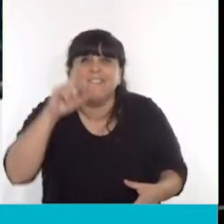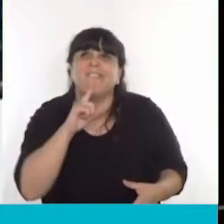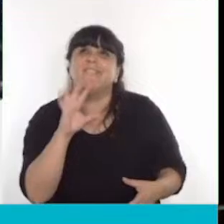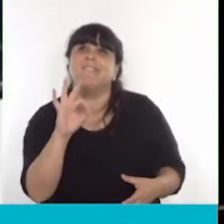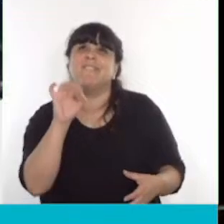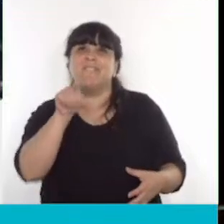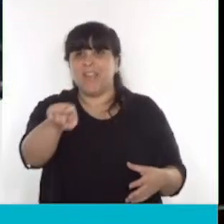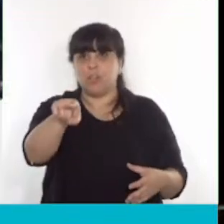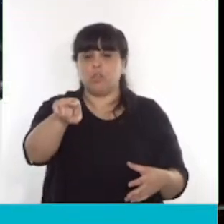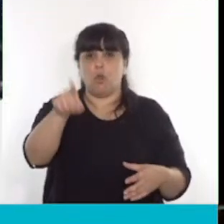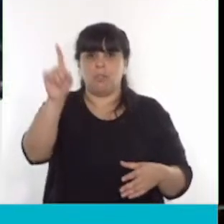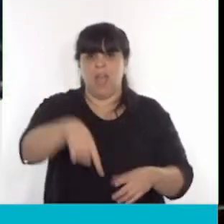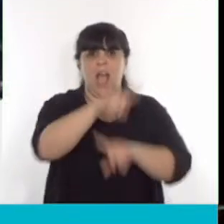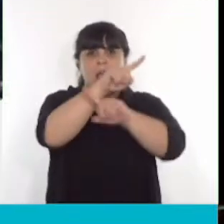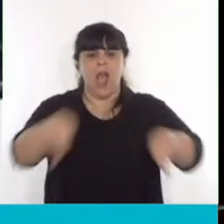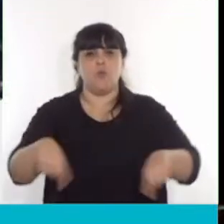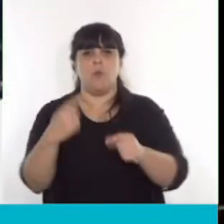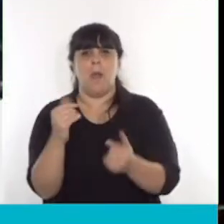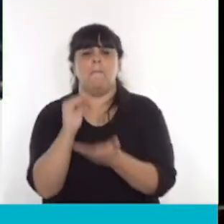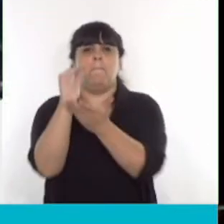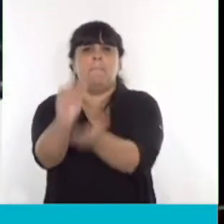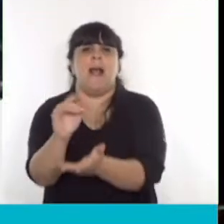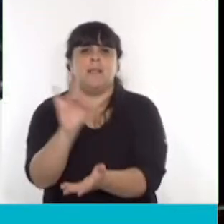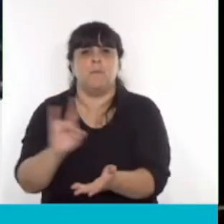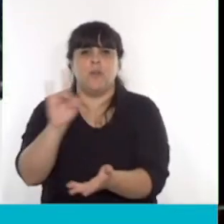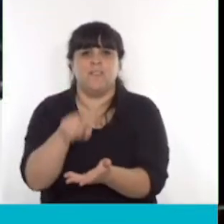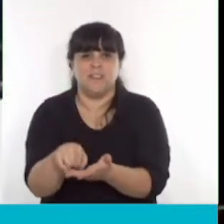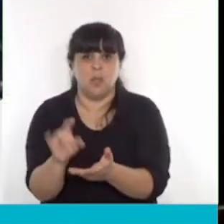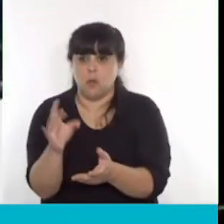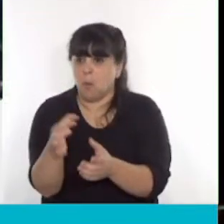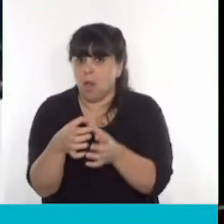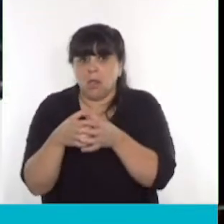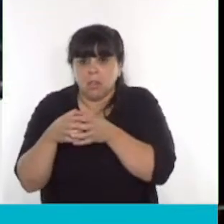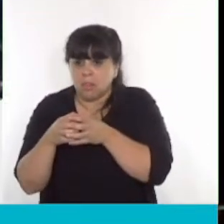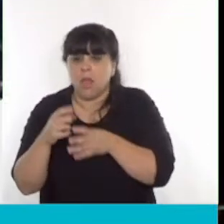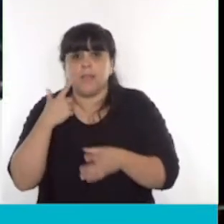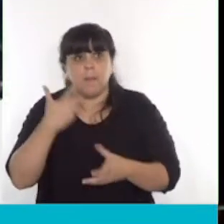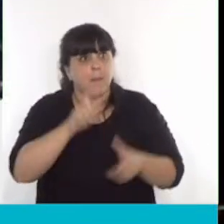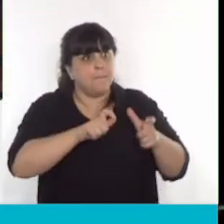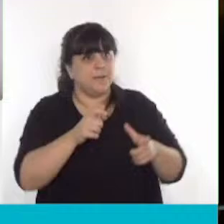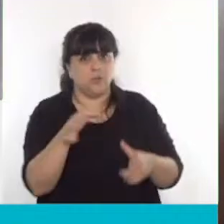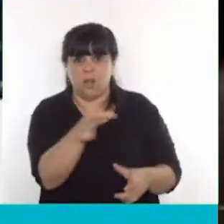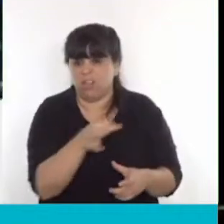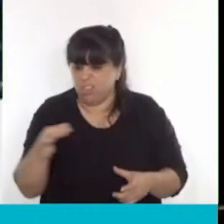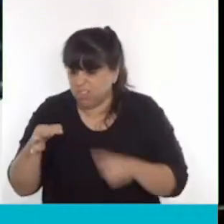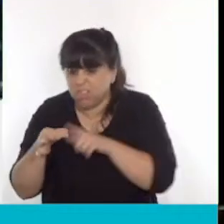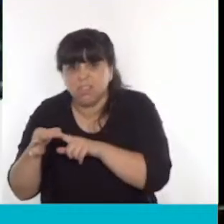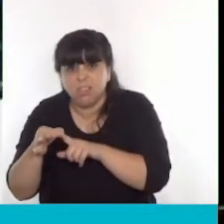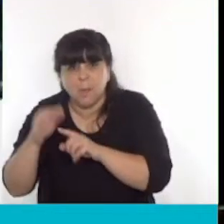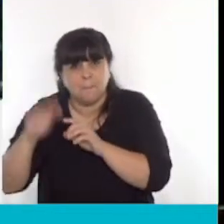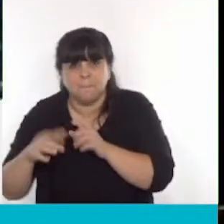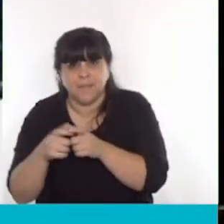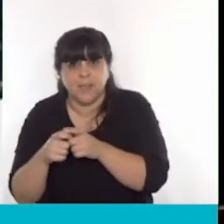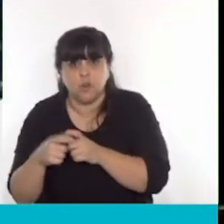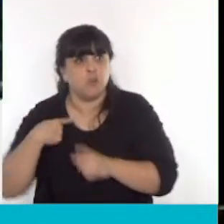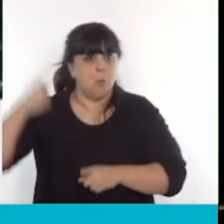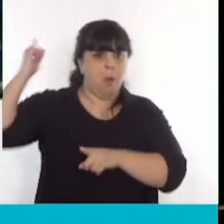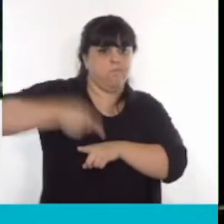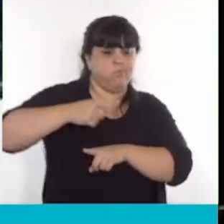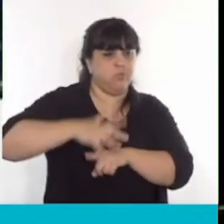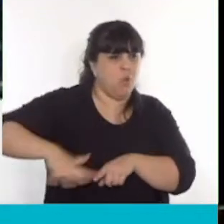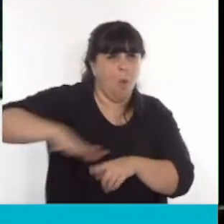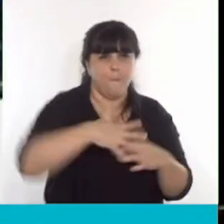parlamentarios minoritarios y un puñado de la opinión pública también minoritaria se imponga sobre la opinión de las